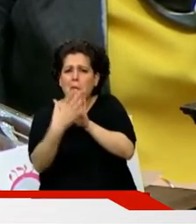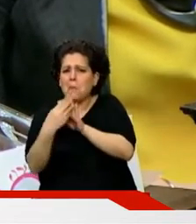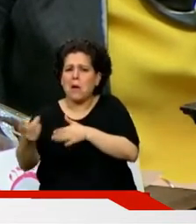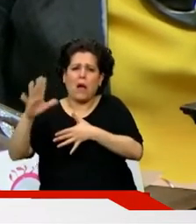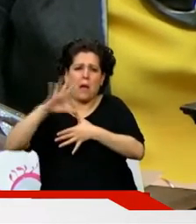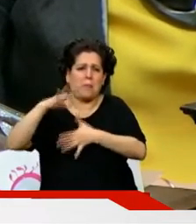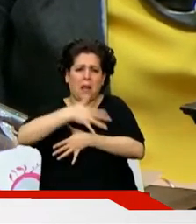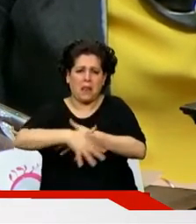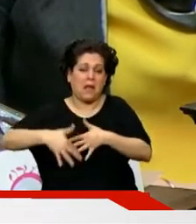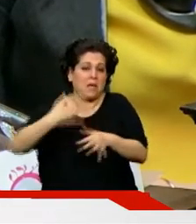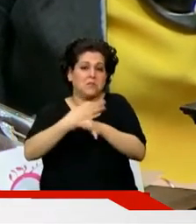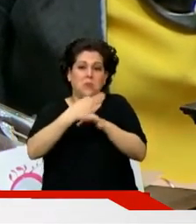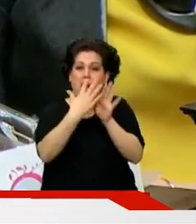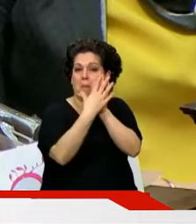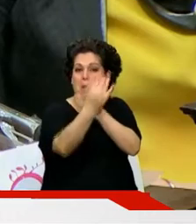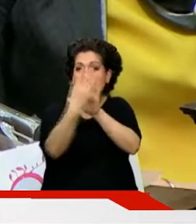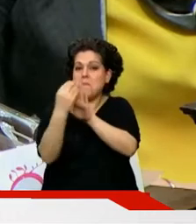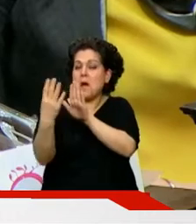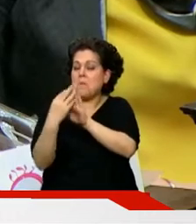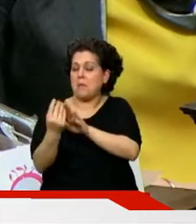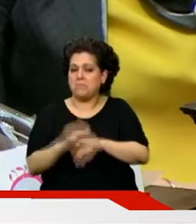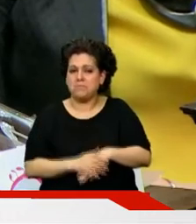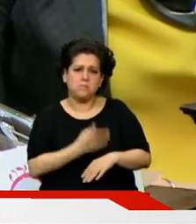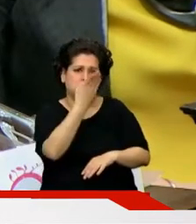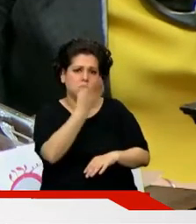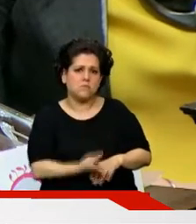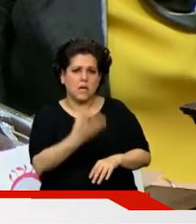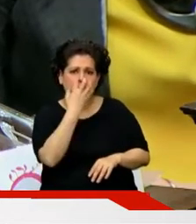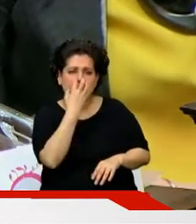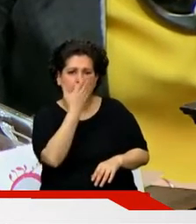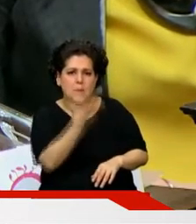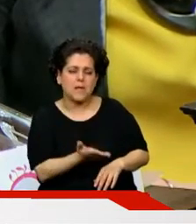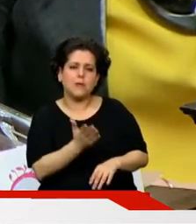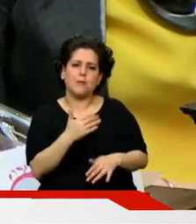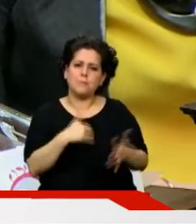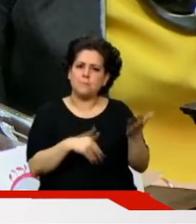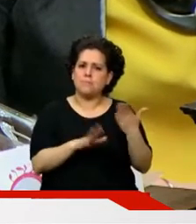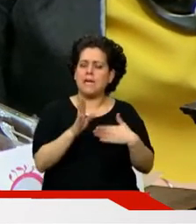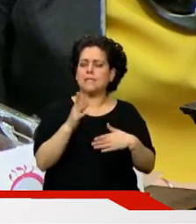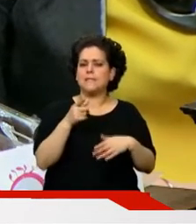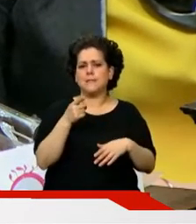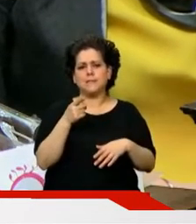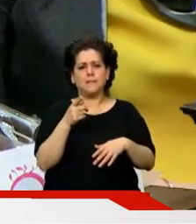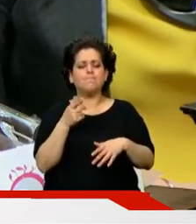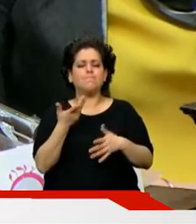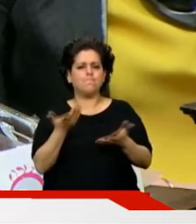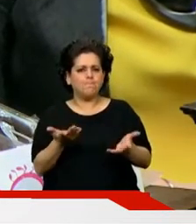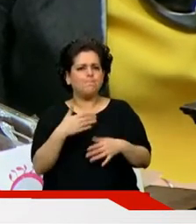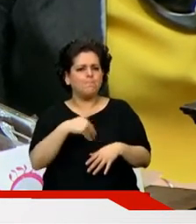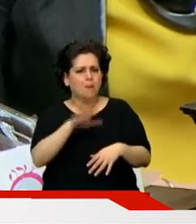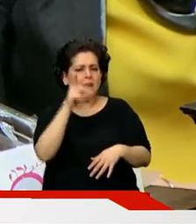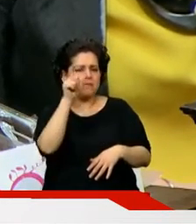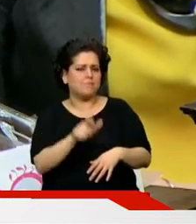hace de este tratamiento de anoche? No, en un año complicado, difícil,